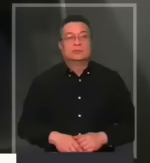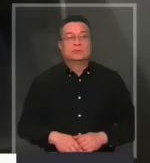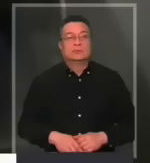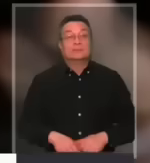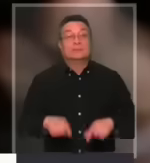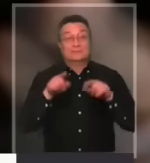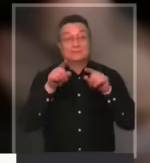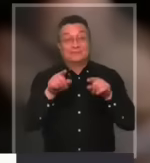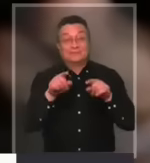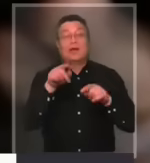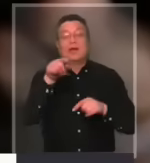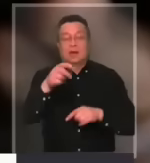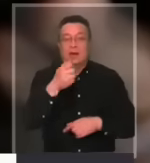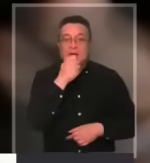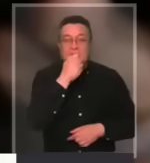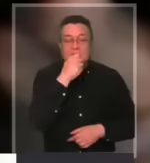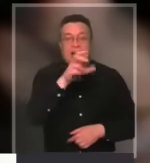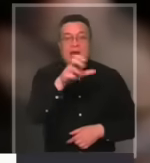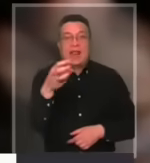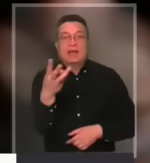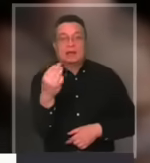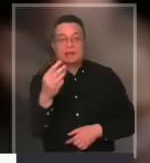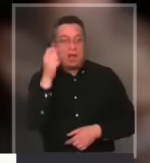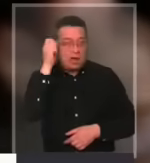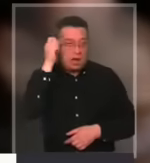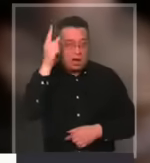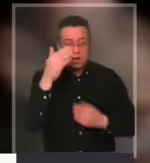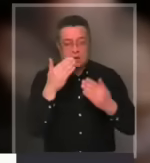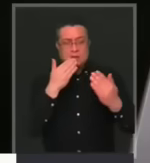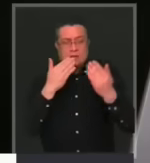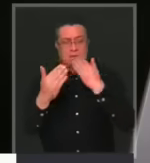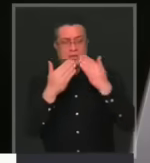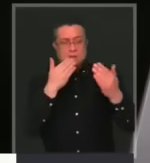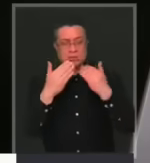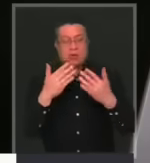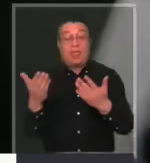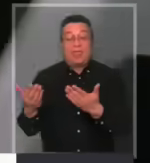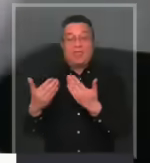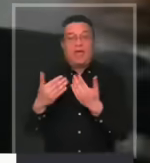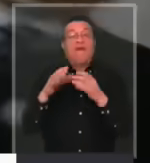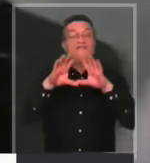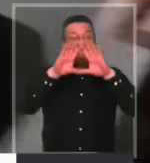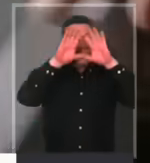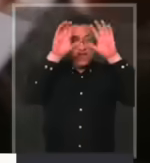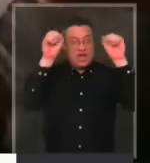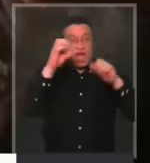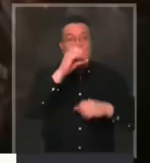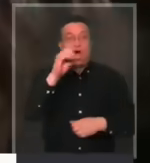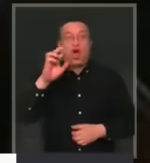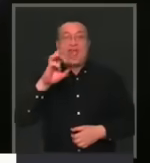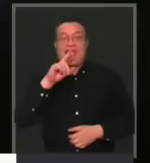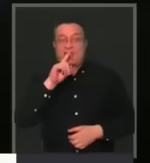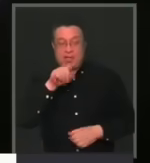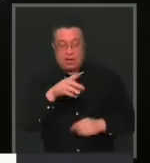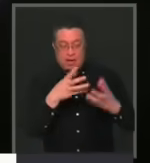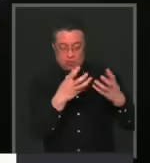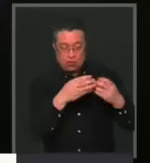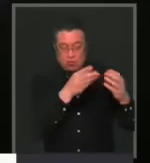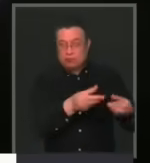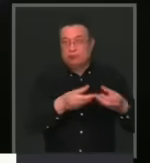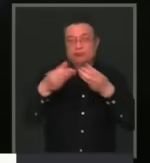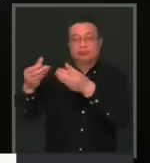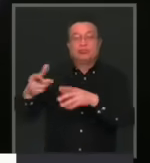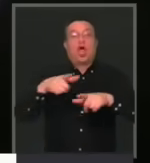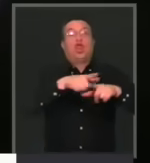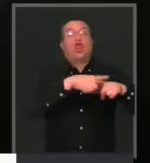En estas horas, reportajes Tele 13 pudo saber que estas conversaciones se las entregó la Fiscalía Oriente, que indaga el caso Audios, a la Fiscalía de Los Lagos,